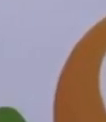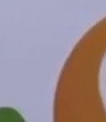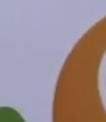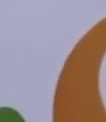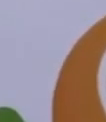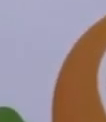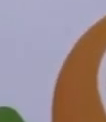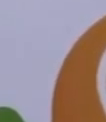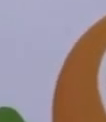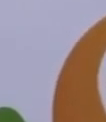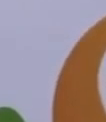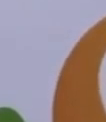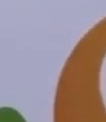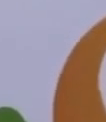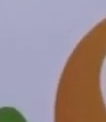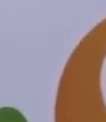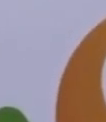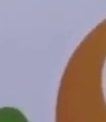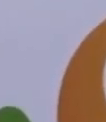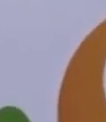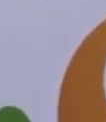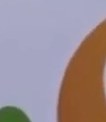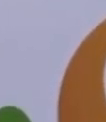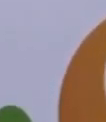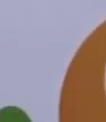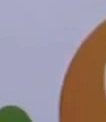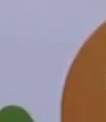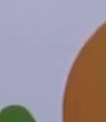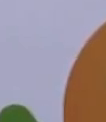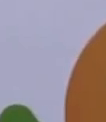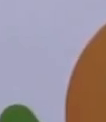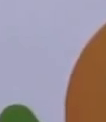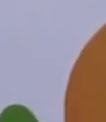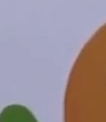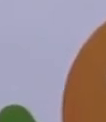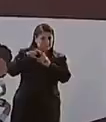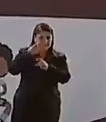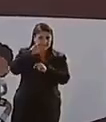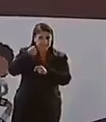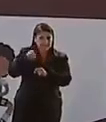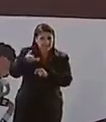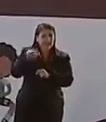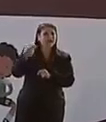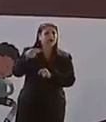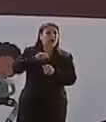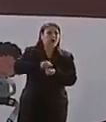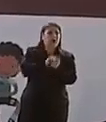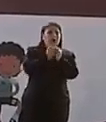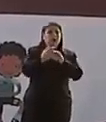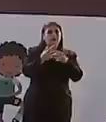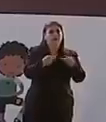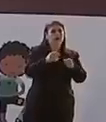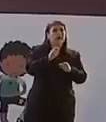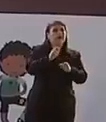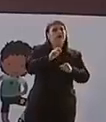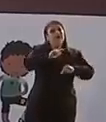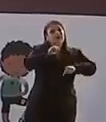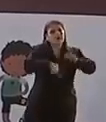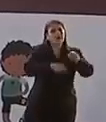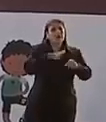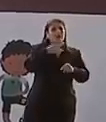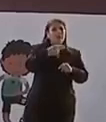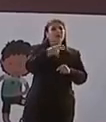lo que era prospera ahora es beca para el bienestar no